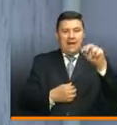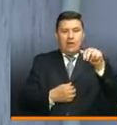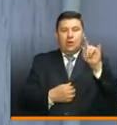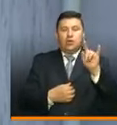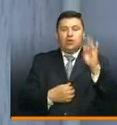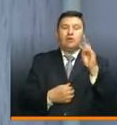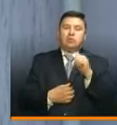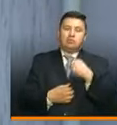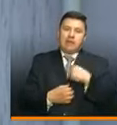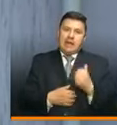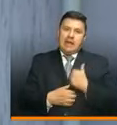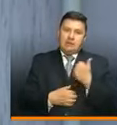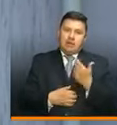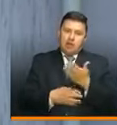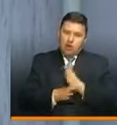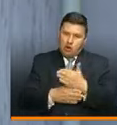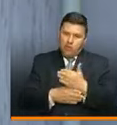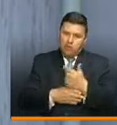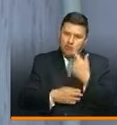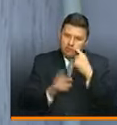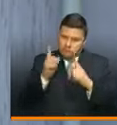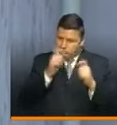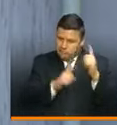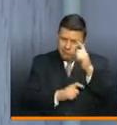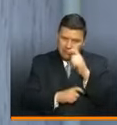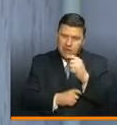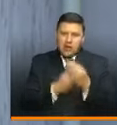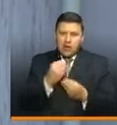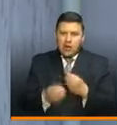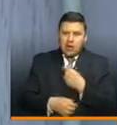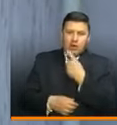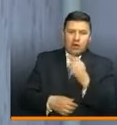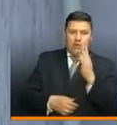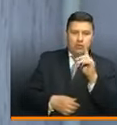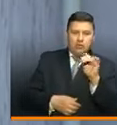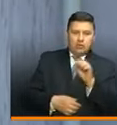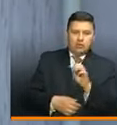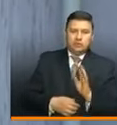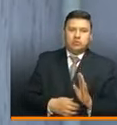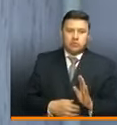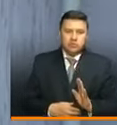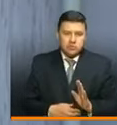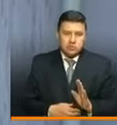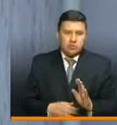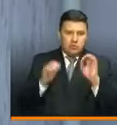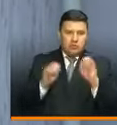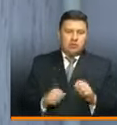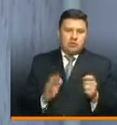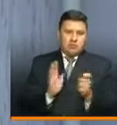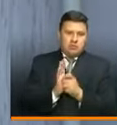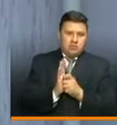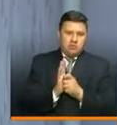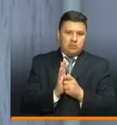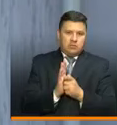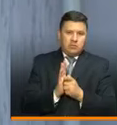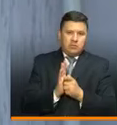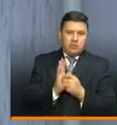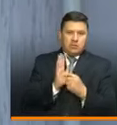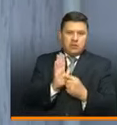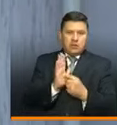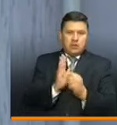y aprovecho un poquito para compartir algunas de las reflexiones, como hiciera Bruce. Lo he podido hacer un poquito a medida que moderaba